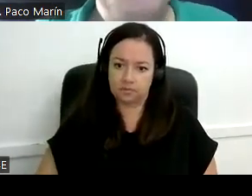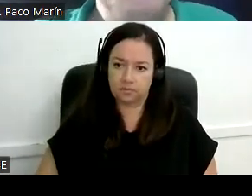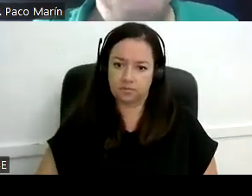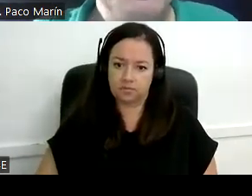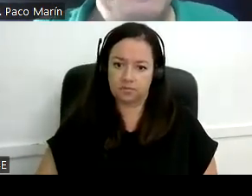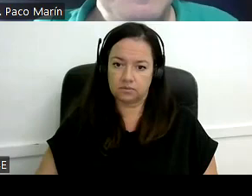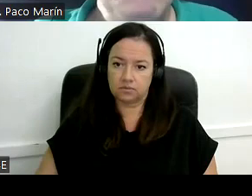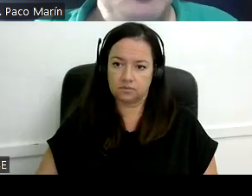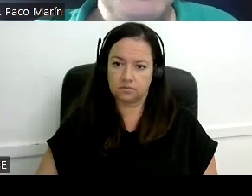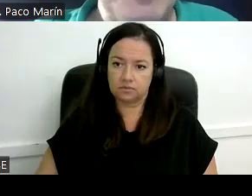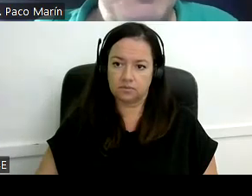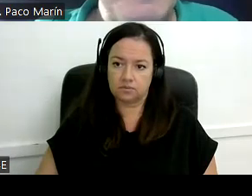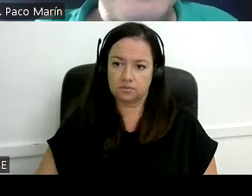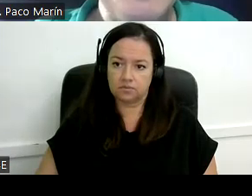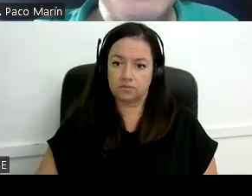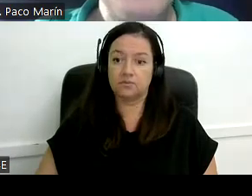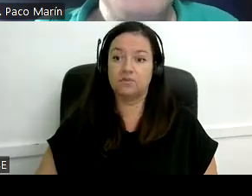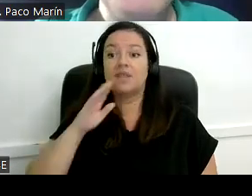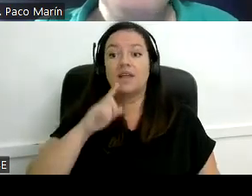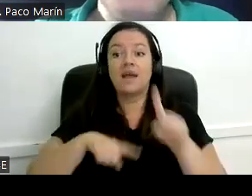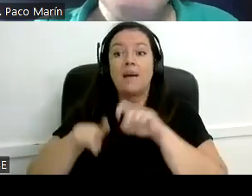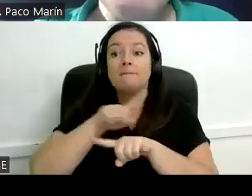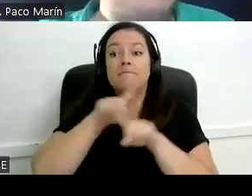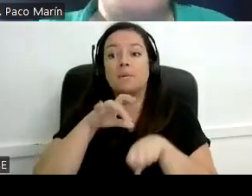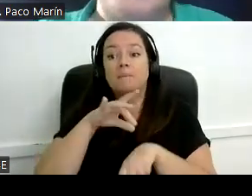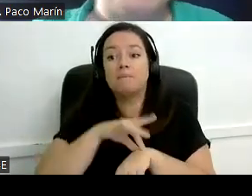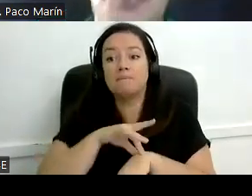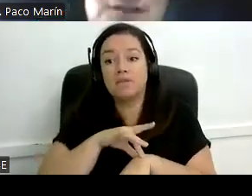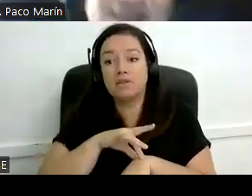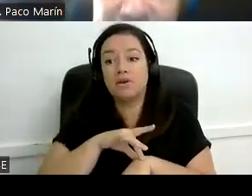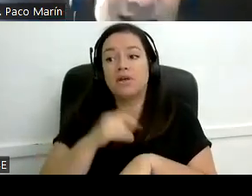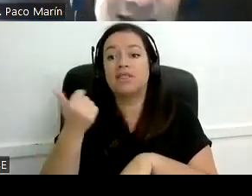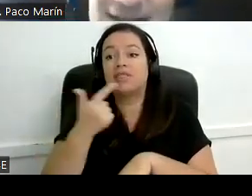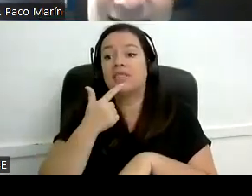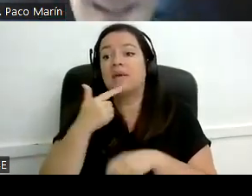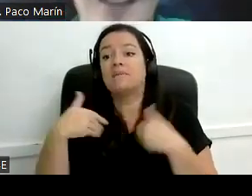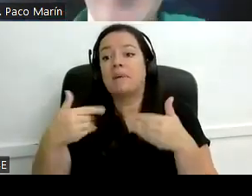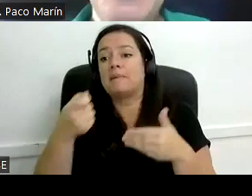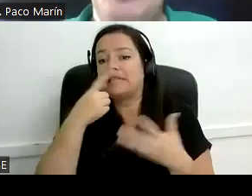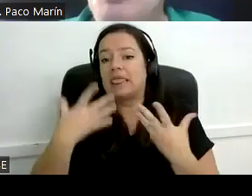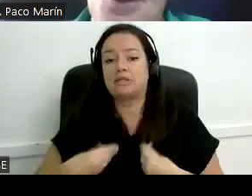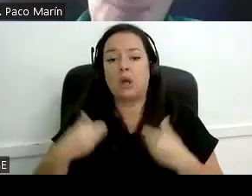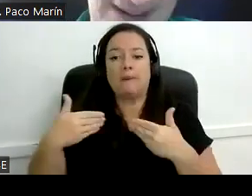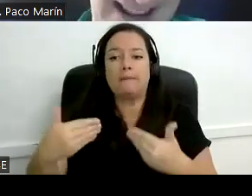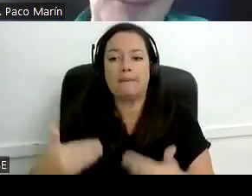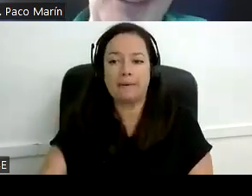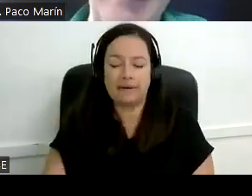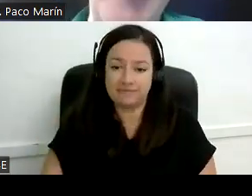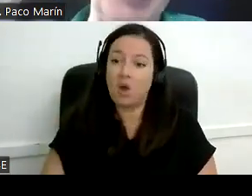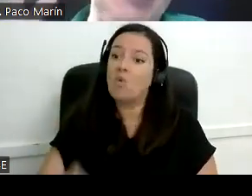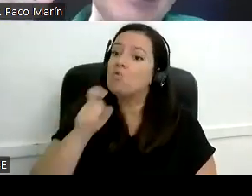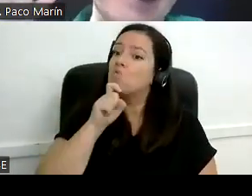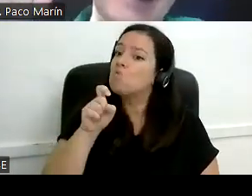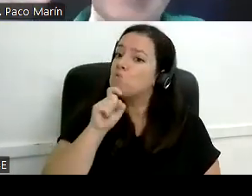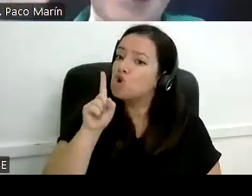ácido. Volviendo a la pregunta de antes, sería: ¿su médico nunca ve el momento de retirárselo? Es muy complicado.